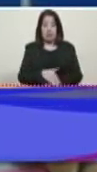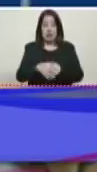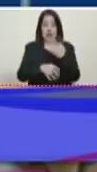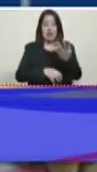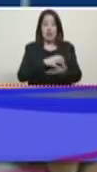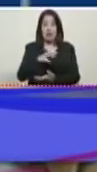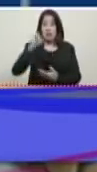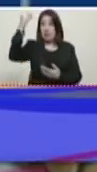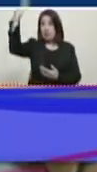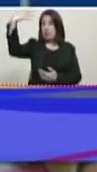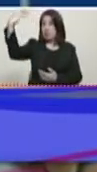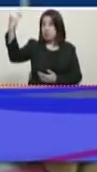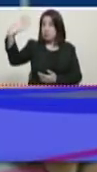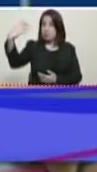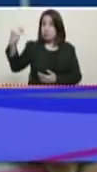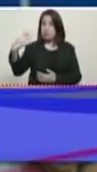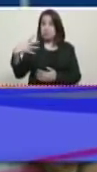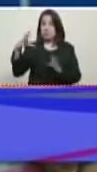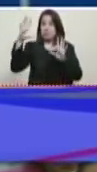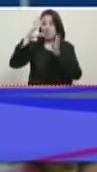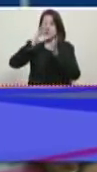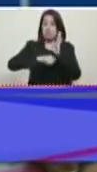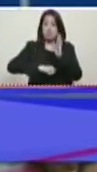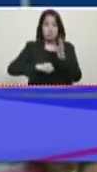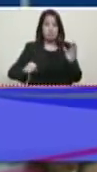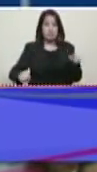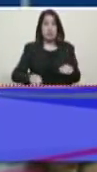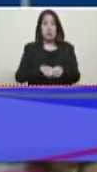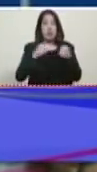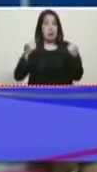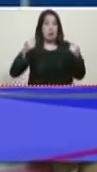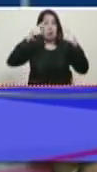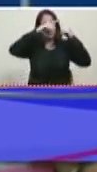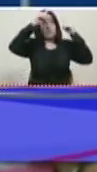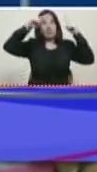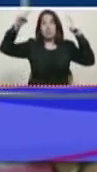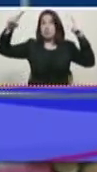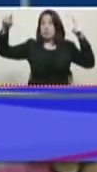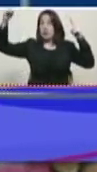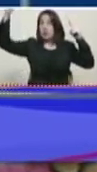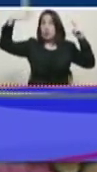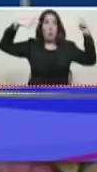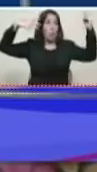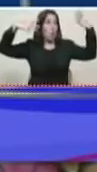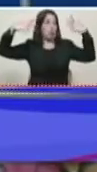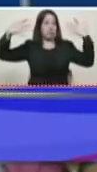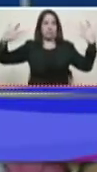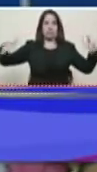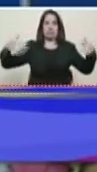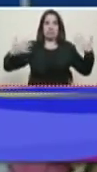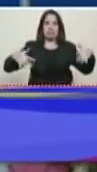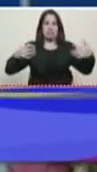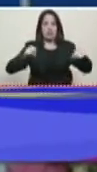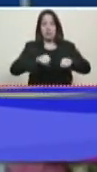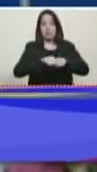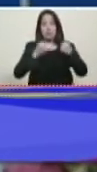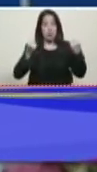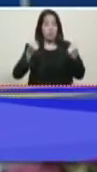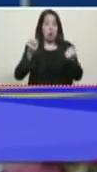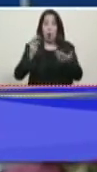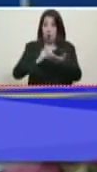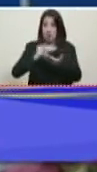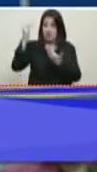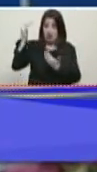semáforos instalaciones de alumbrado público y esto está en plena recuperación no volverá a mikko antes aquí